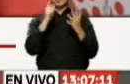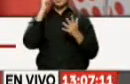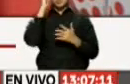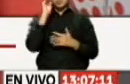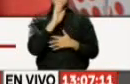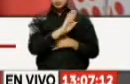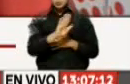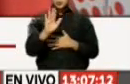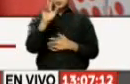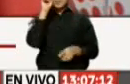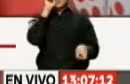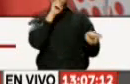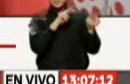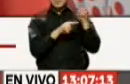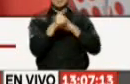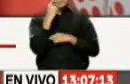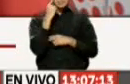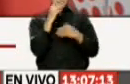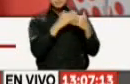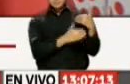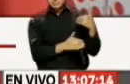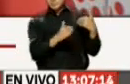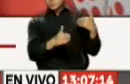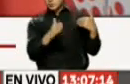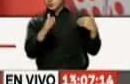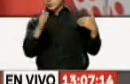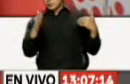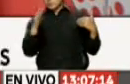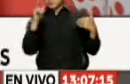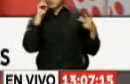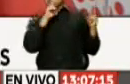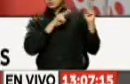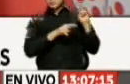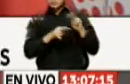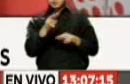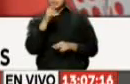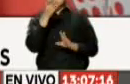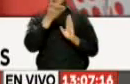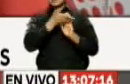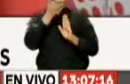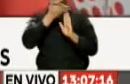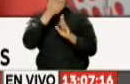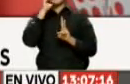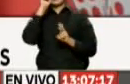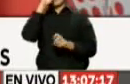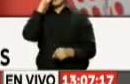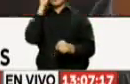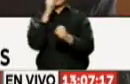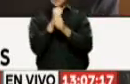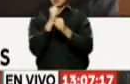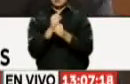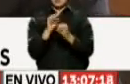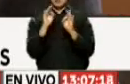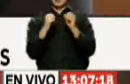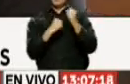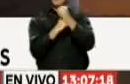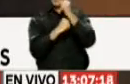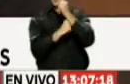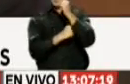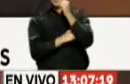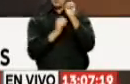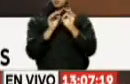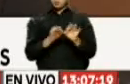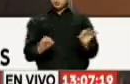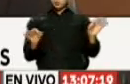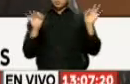nos permitan evaluar en periodos posteriores y ver un incremento en el tema del empleo adecuado. El pilar fundamental a criterio